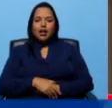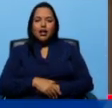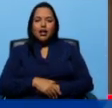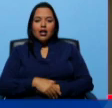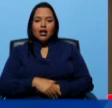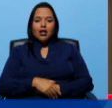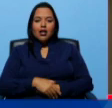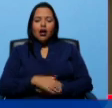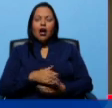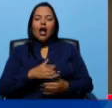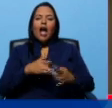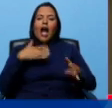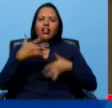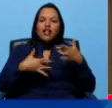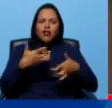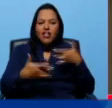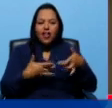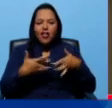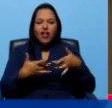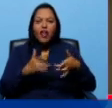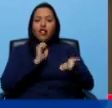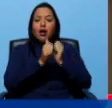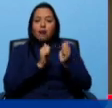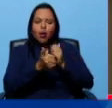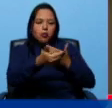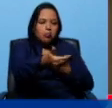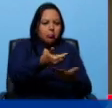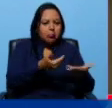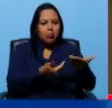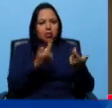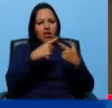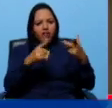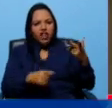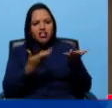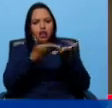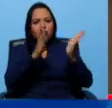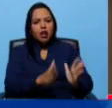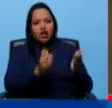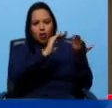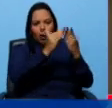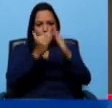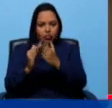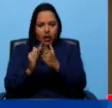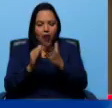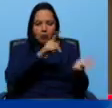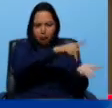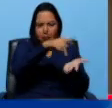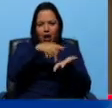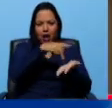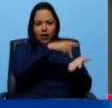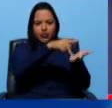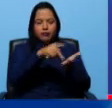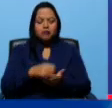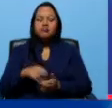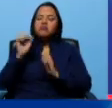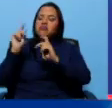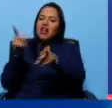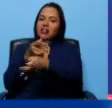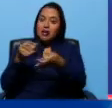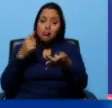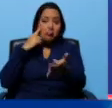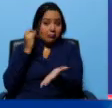interdeportes, intercursos entre los mismos muchachos de la comunidad. Correcto.